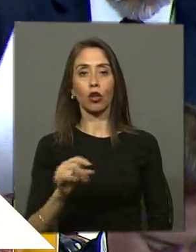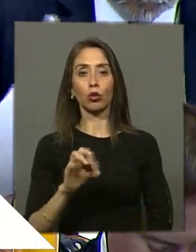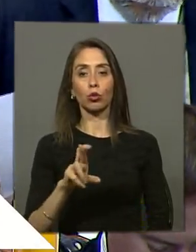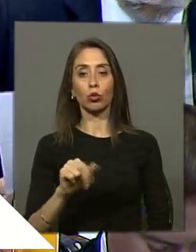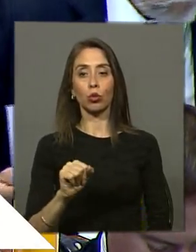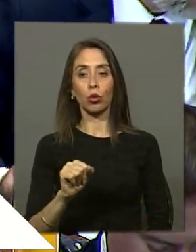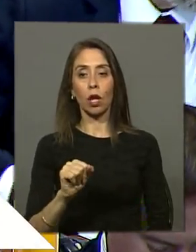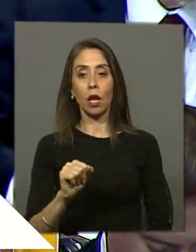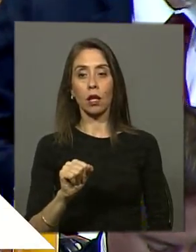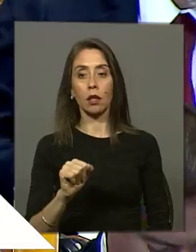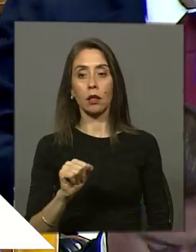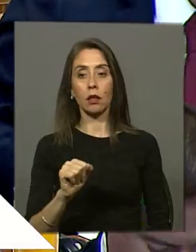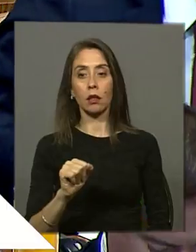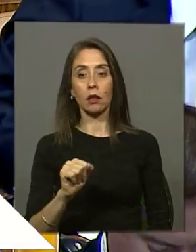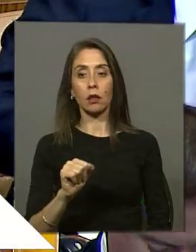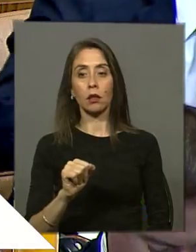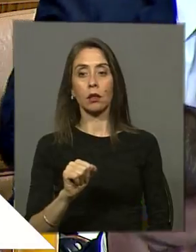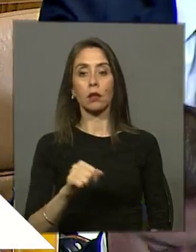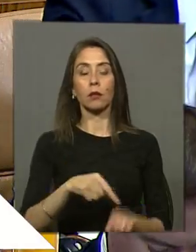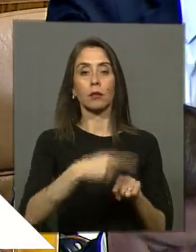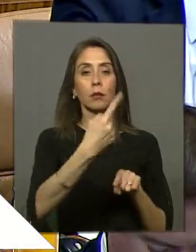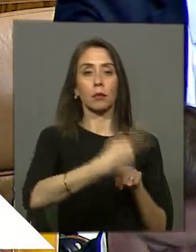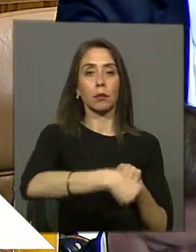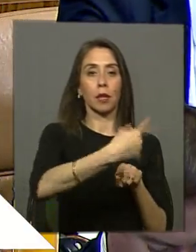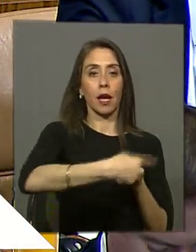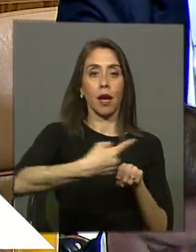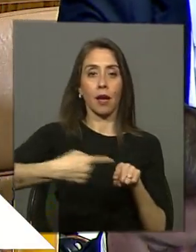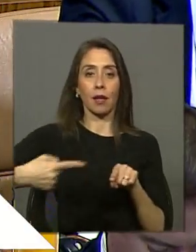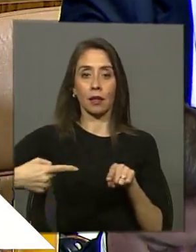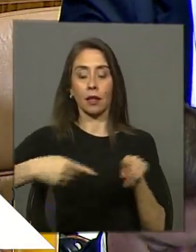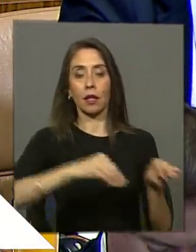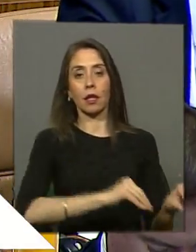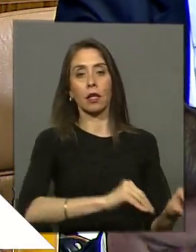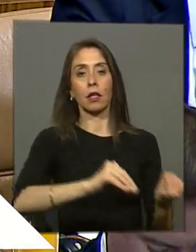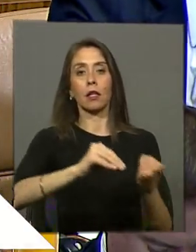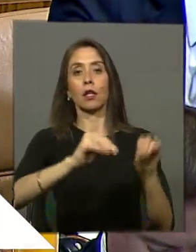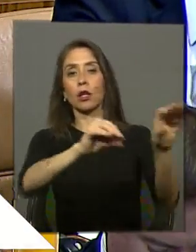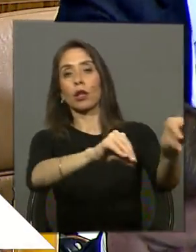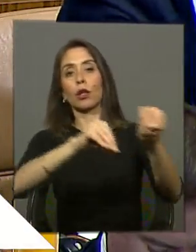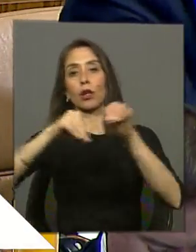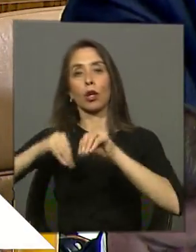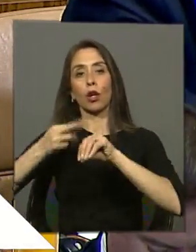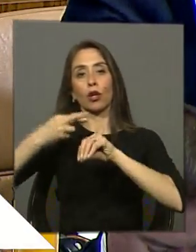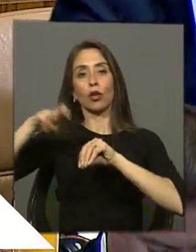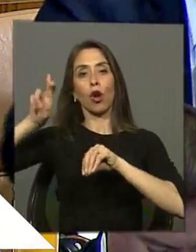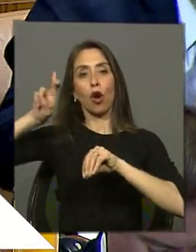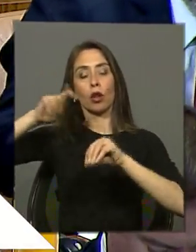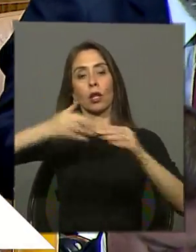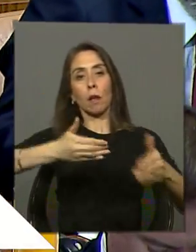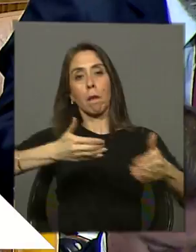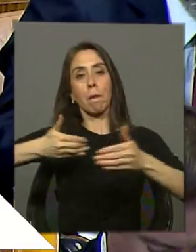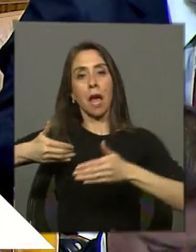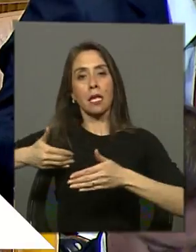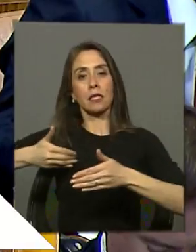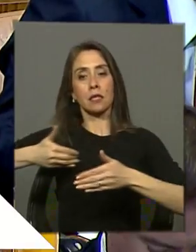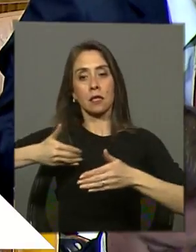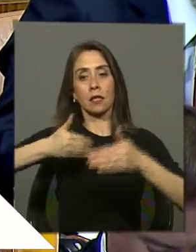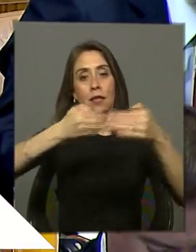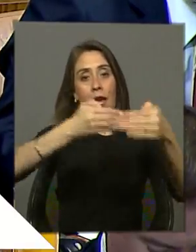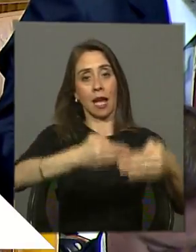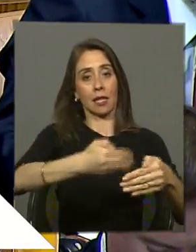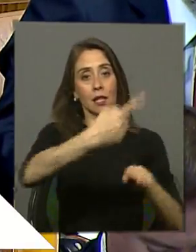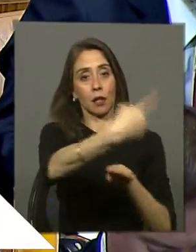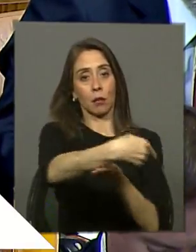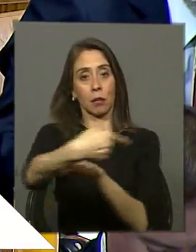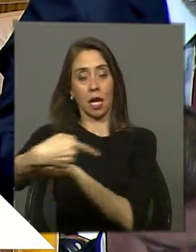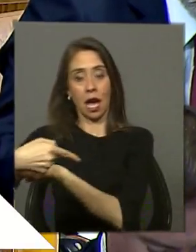de la transición en el desplazamiento hacia el norte del peaje Angostura que obliga y obligó a desplazarlo desde